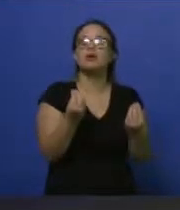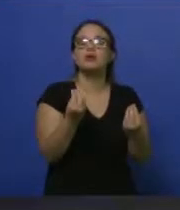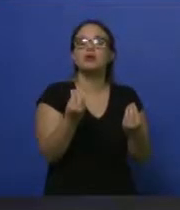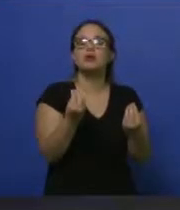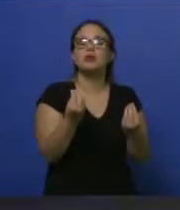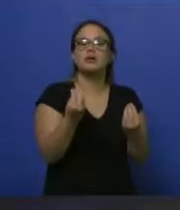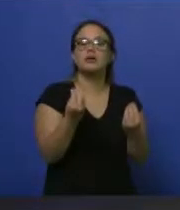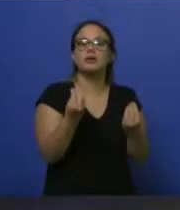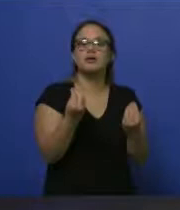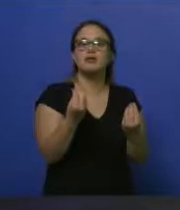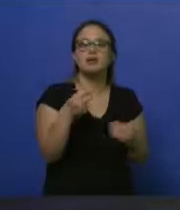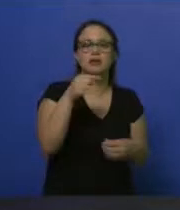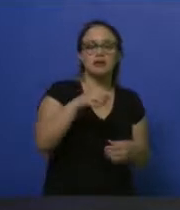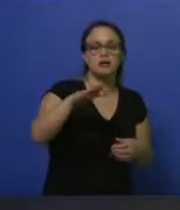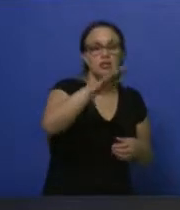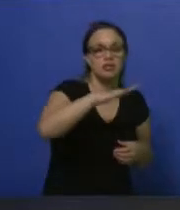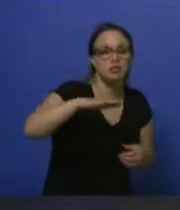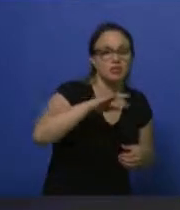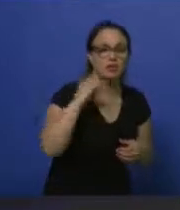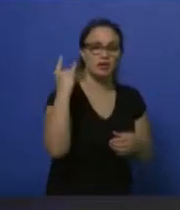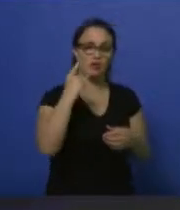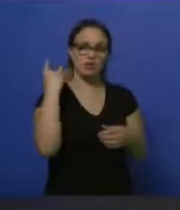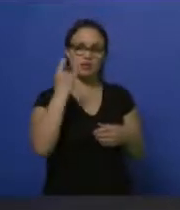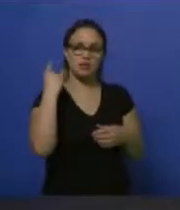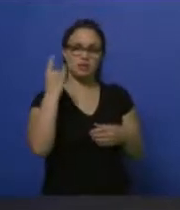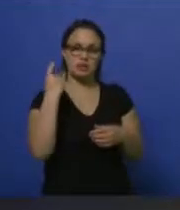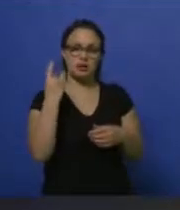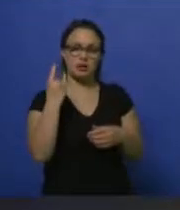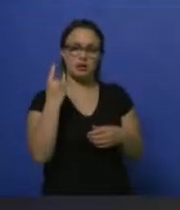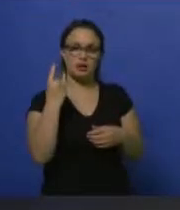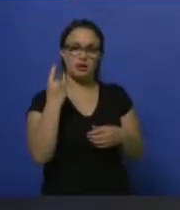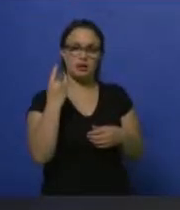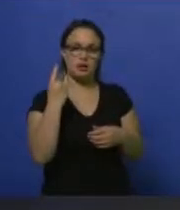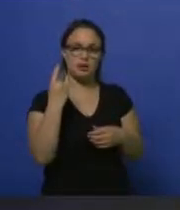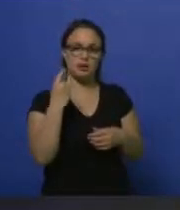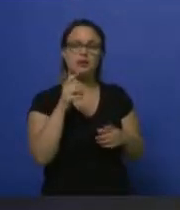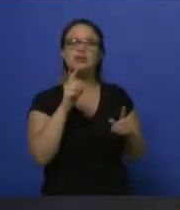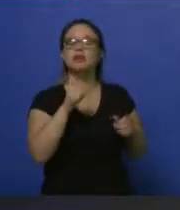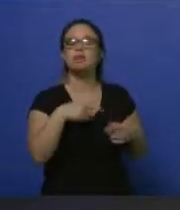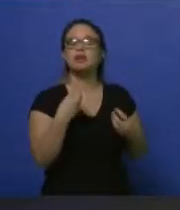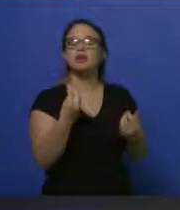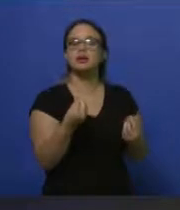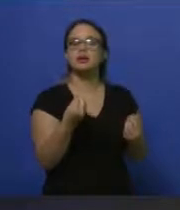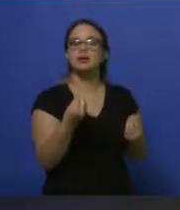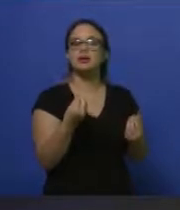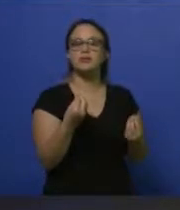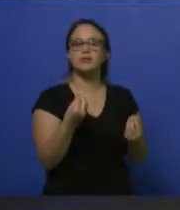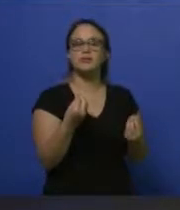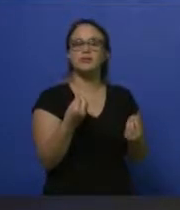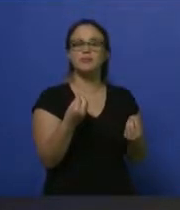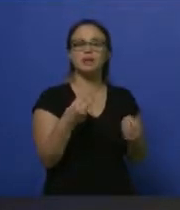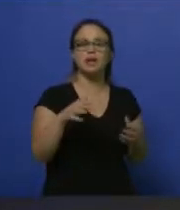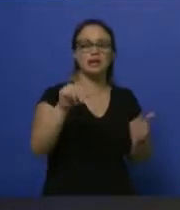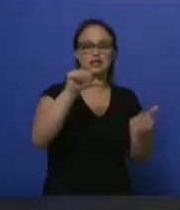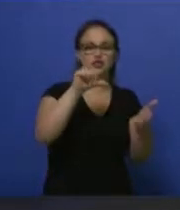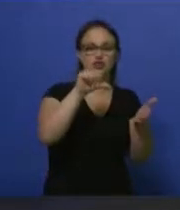que iría en terrenos de la universidad, que se debería a la universidad, y lo más polémico que es lo de la ciudad